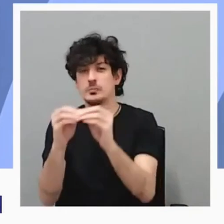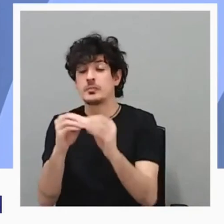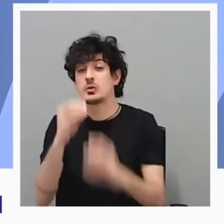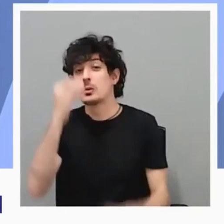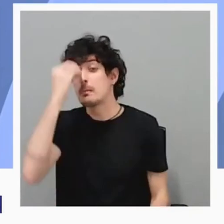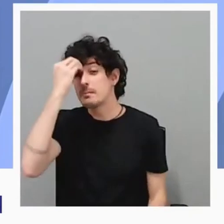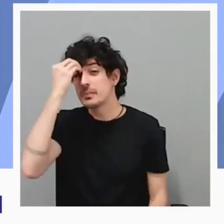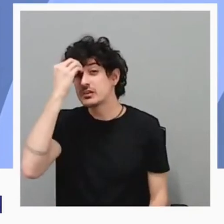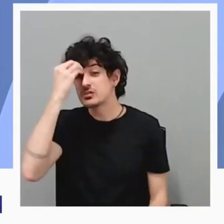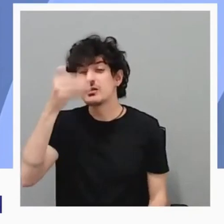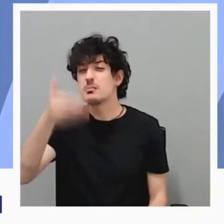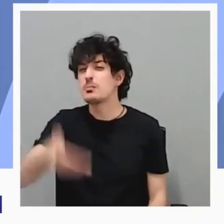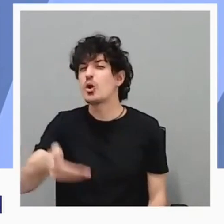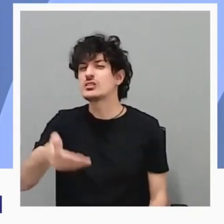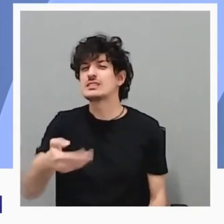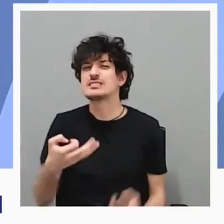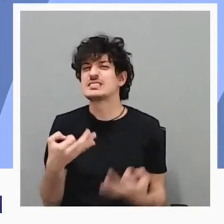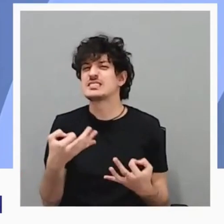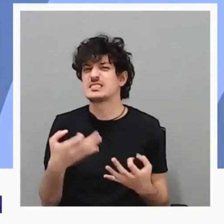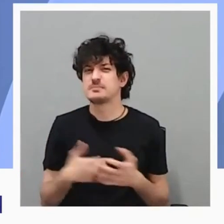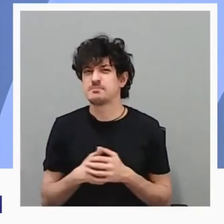es